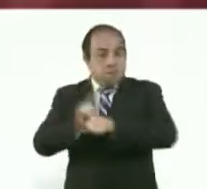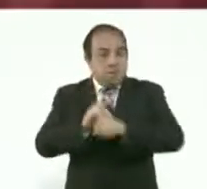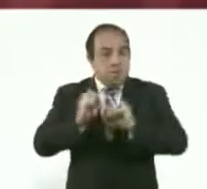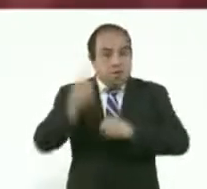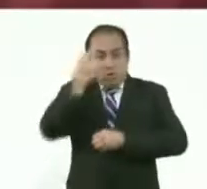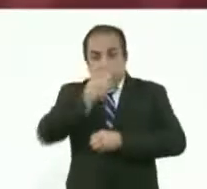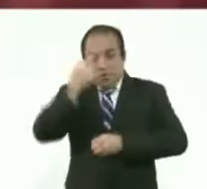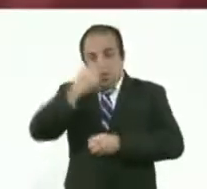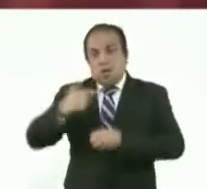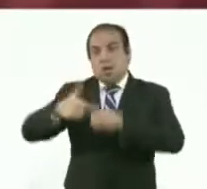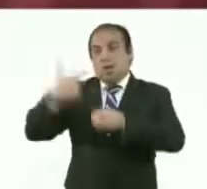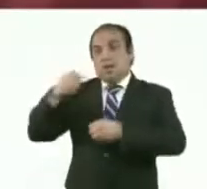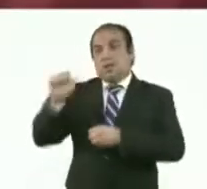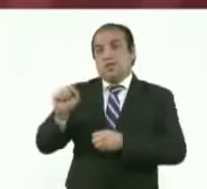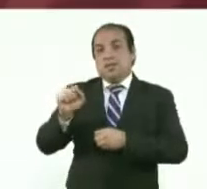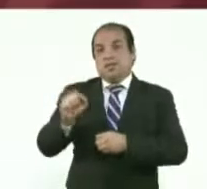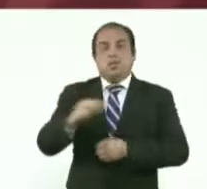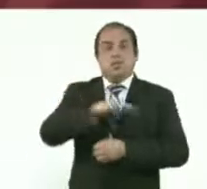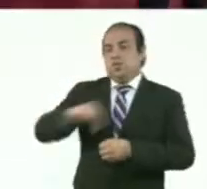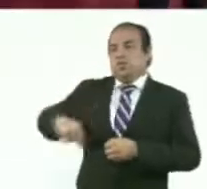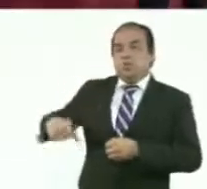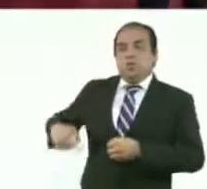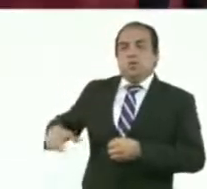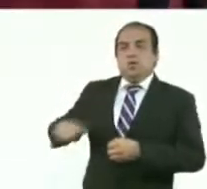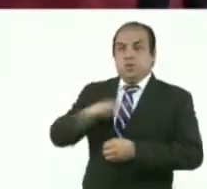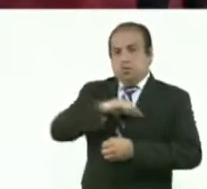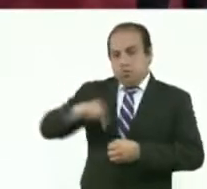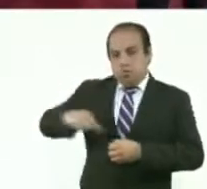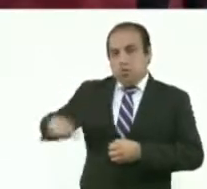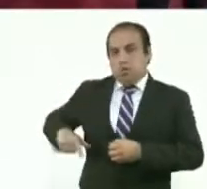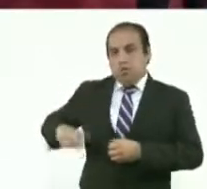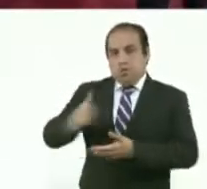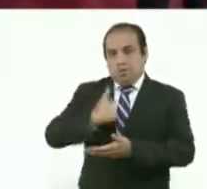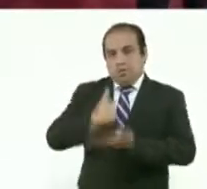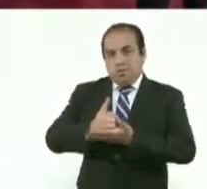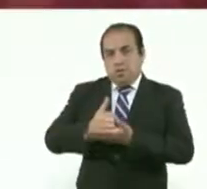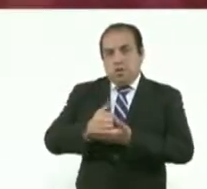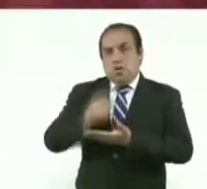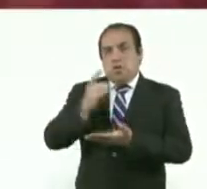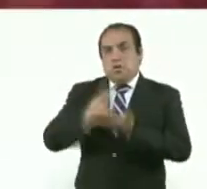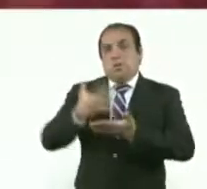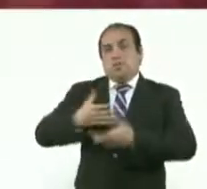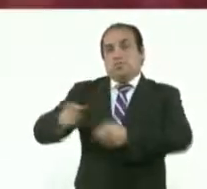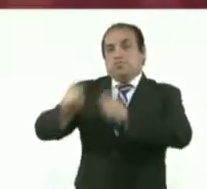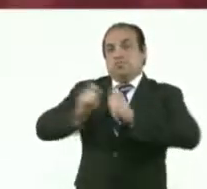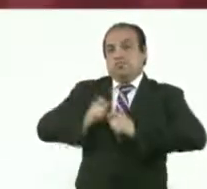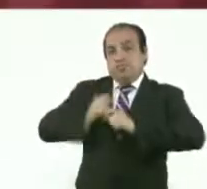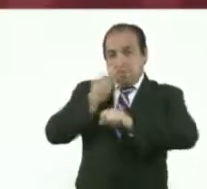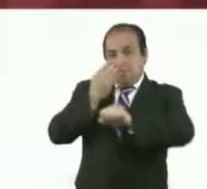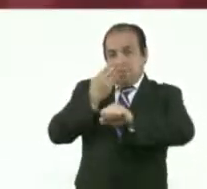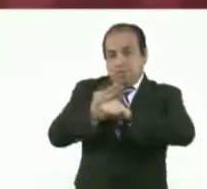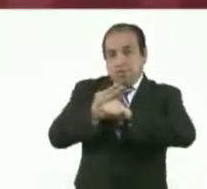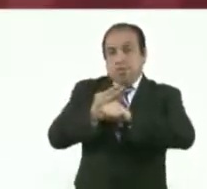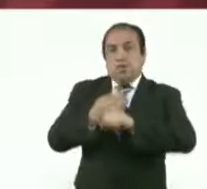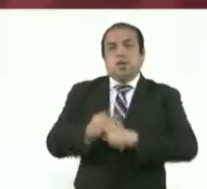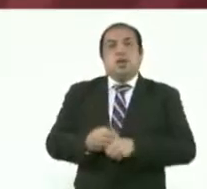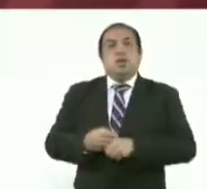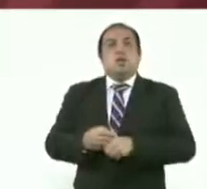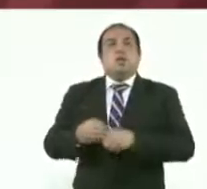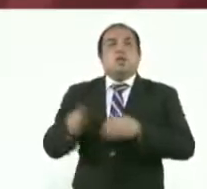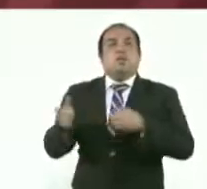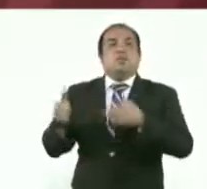gasolinerías? Nosotros como gobierno de la ciudad no tenemos, más que en el tema ambiental, atribuciones para poder suspender una gasolinera si es que